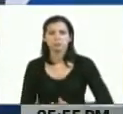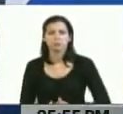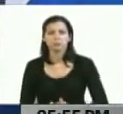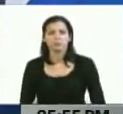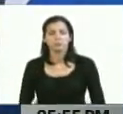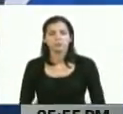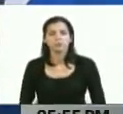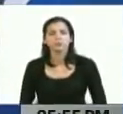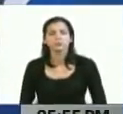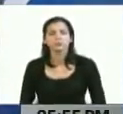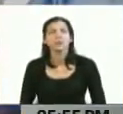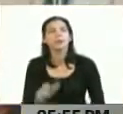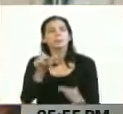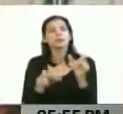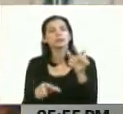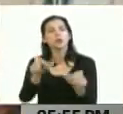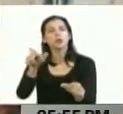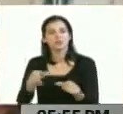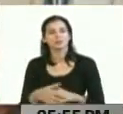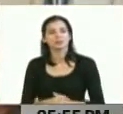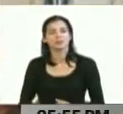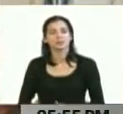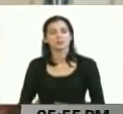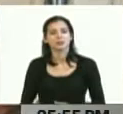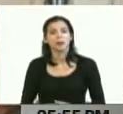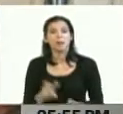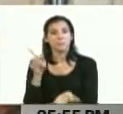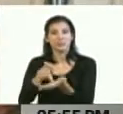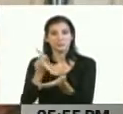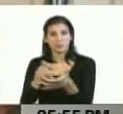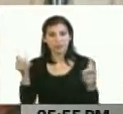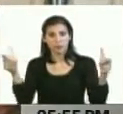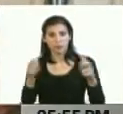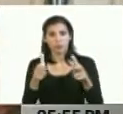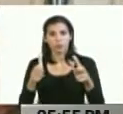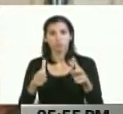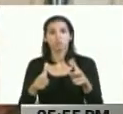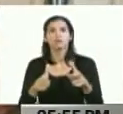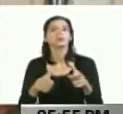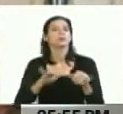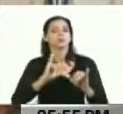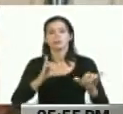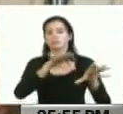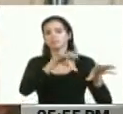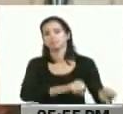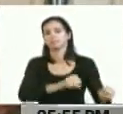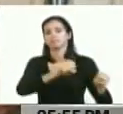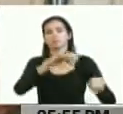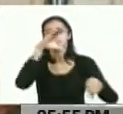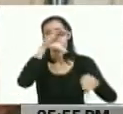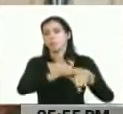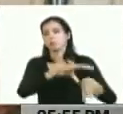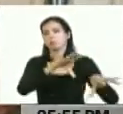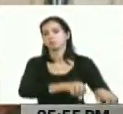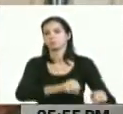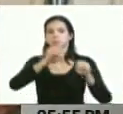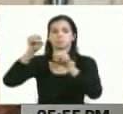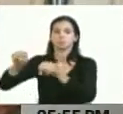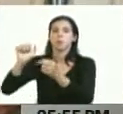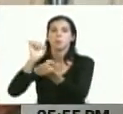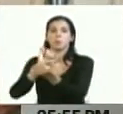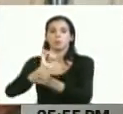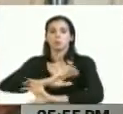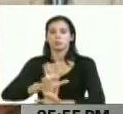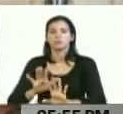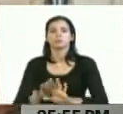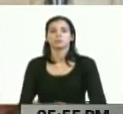Bueno, ya estas personas que estuvieron involucradas en estas reuniones ya están a la orden de las autoridades y están, por supuesto,